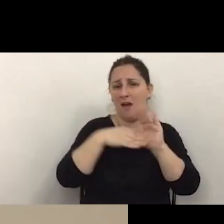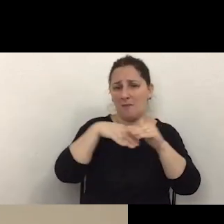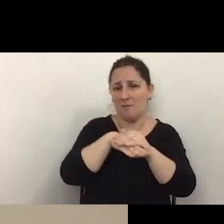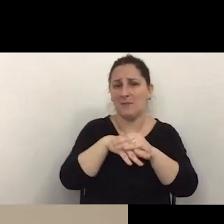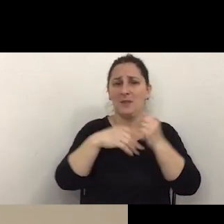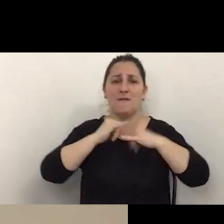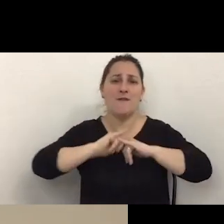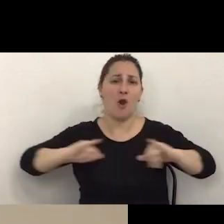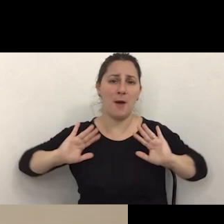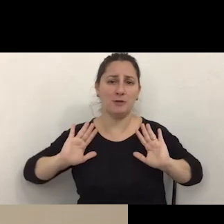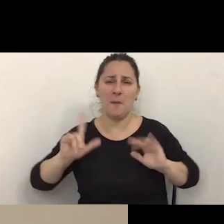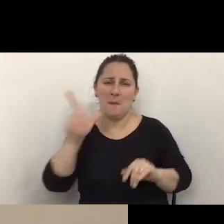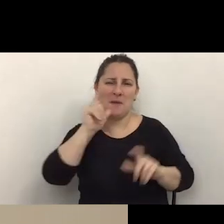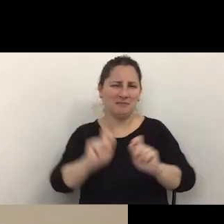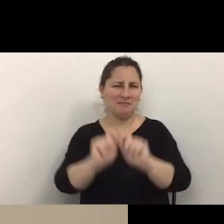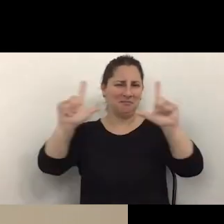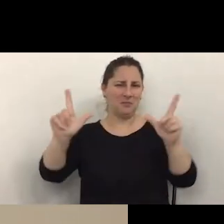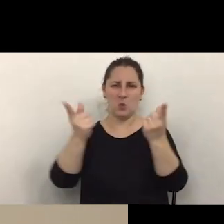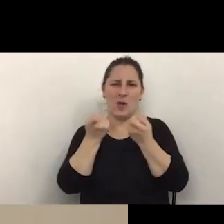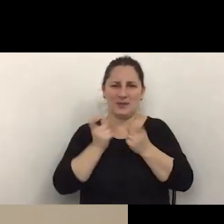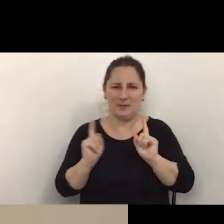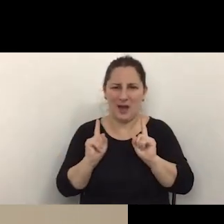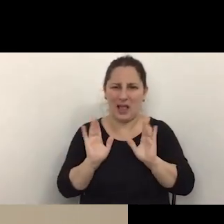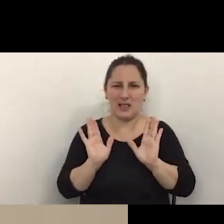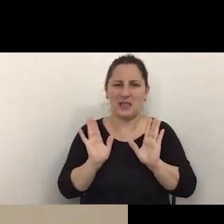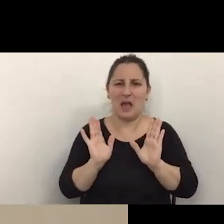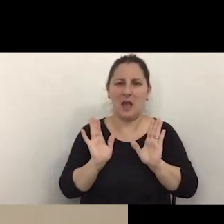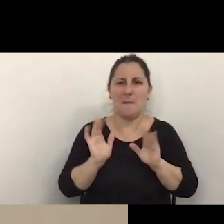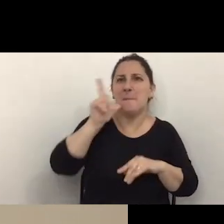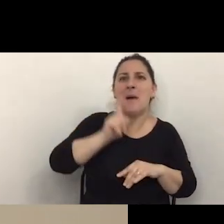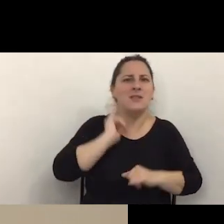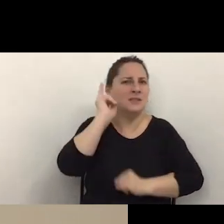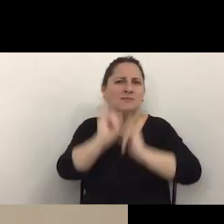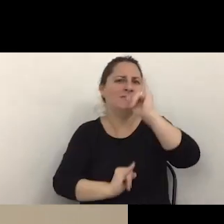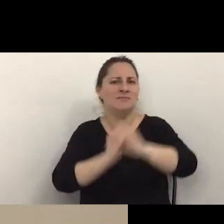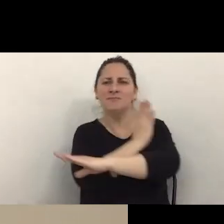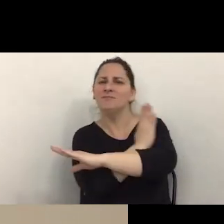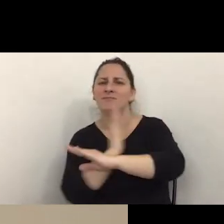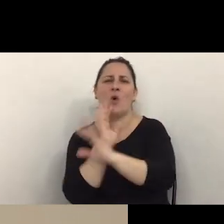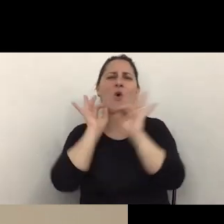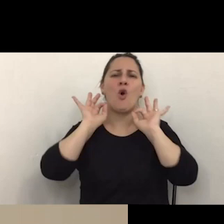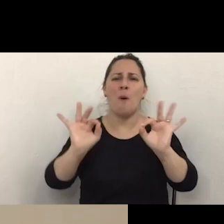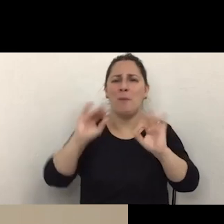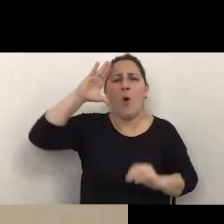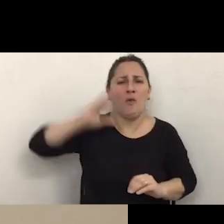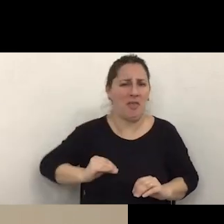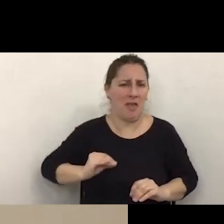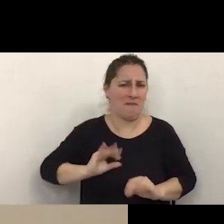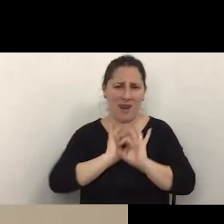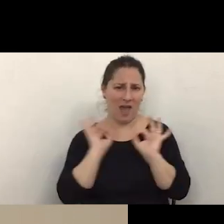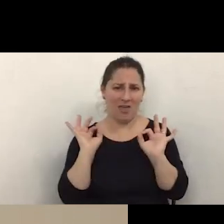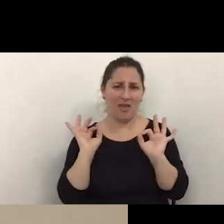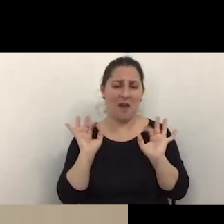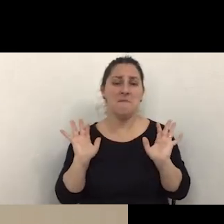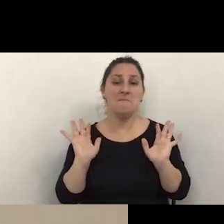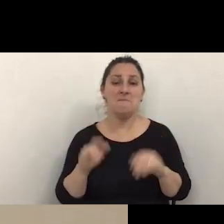que no tiene sentido exhibirlo ahora porque creo no haberme olvidado nada de todo lo que está ahí. Así que me parece